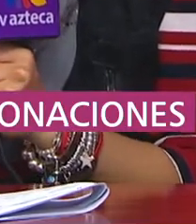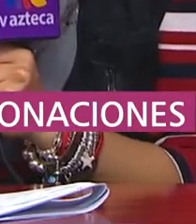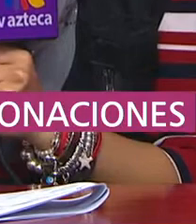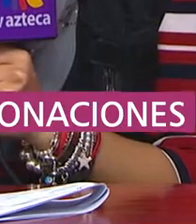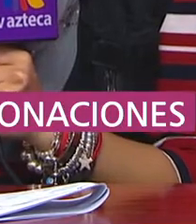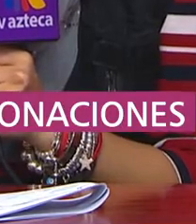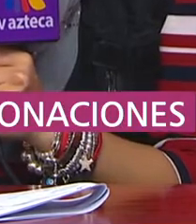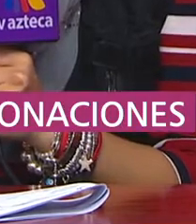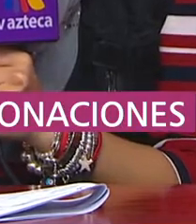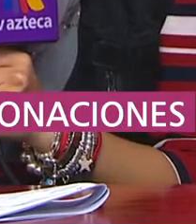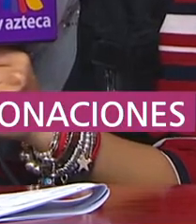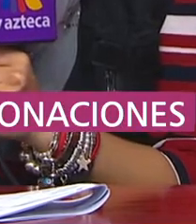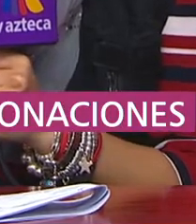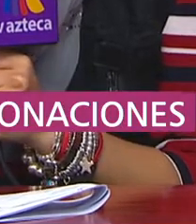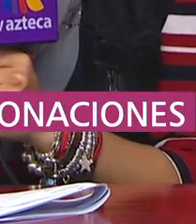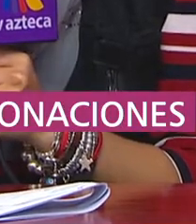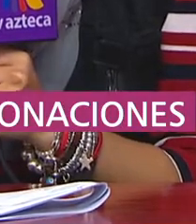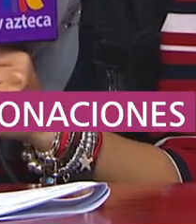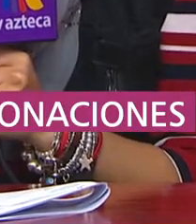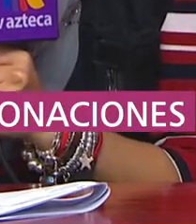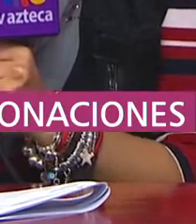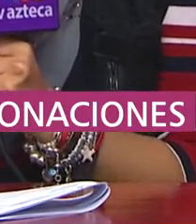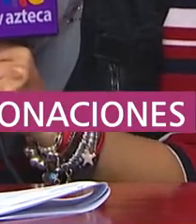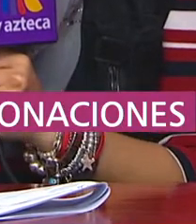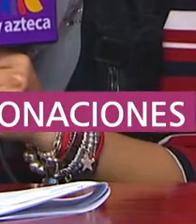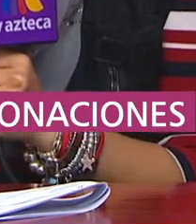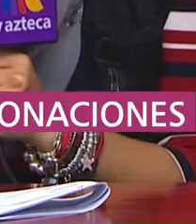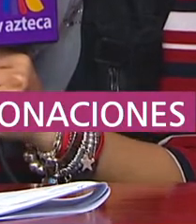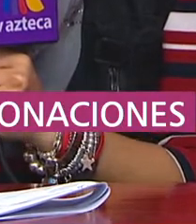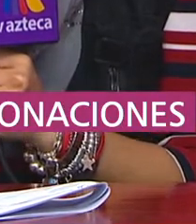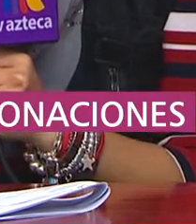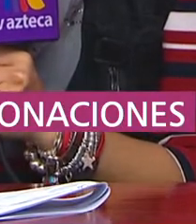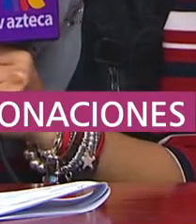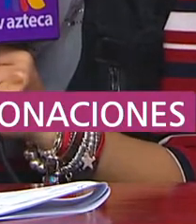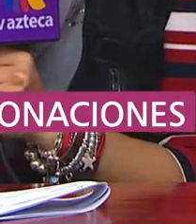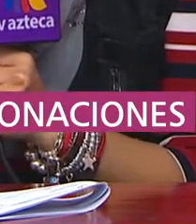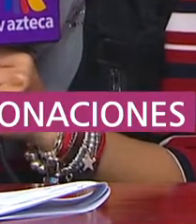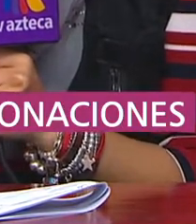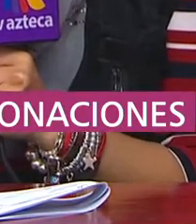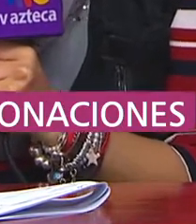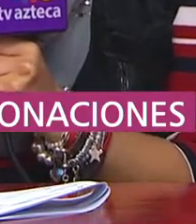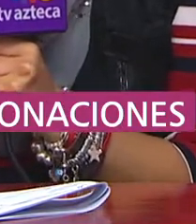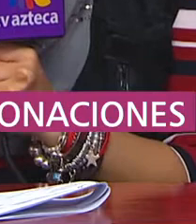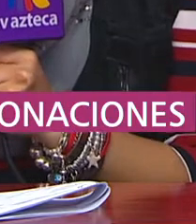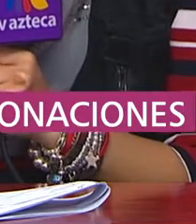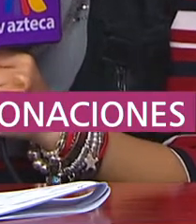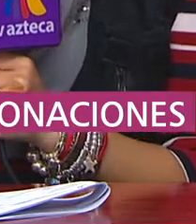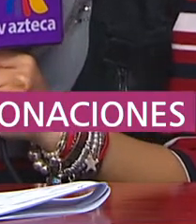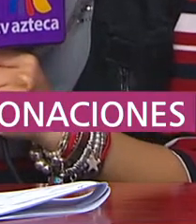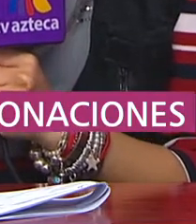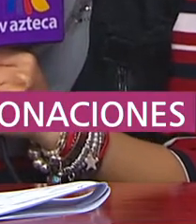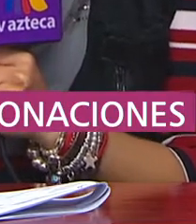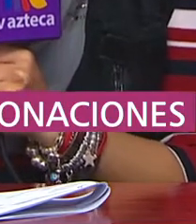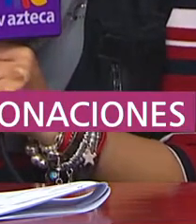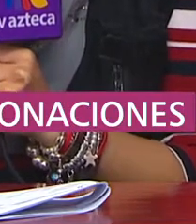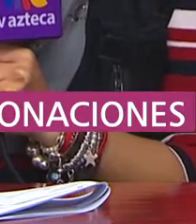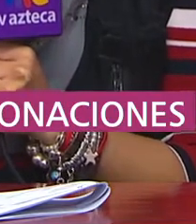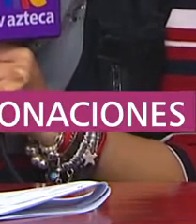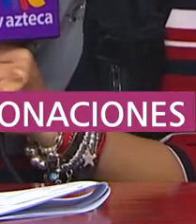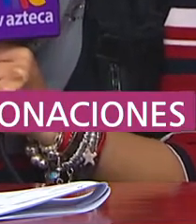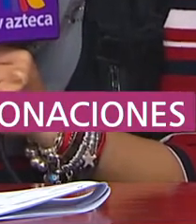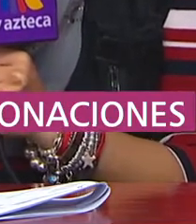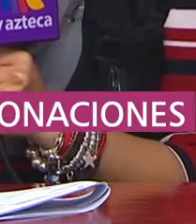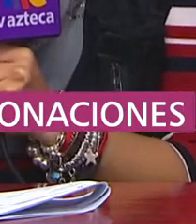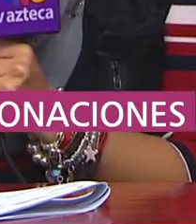que les están solicitando en el hospital ver de qué manera le podemos brindar la atención y que lo puedan operar este pues lo antes